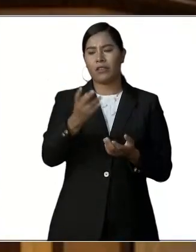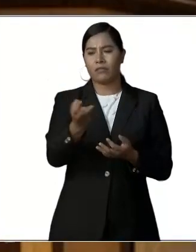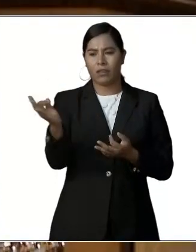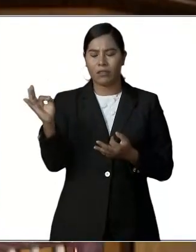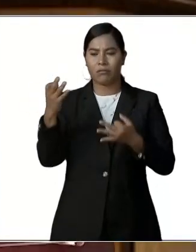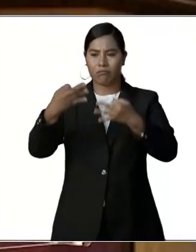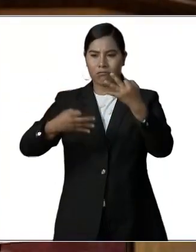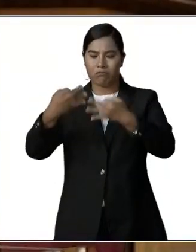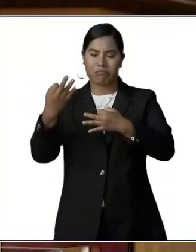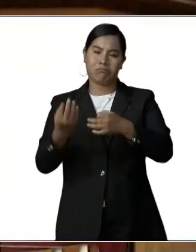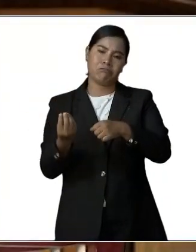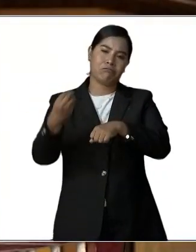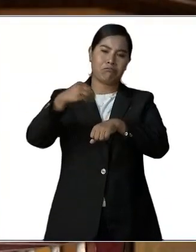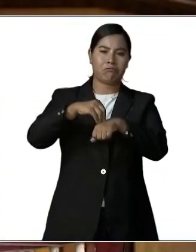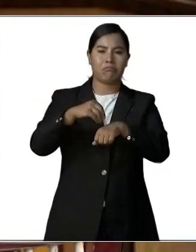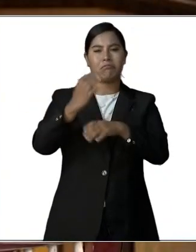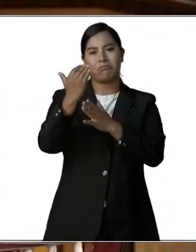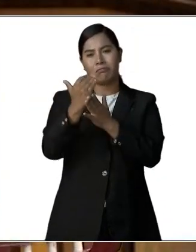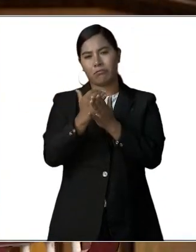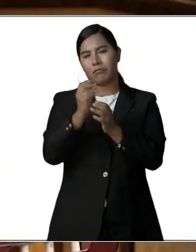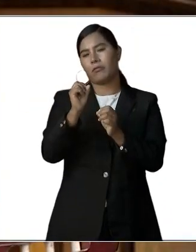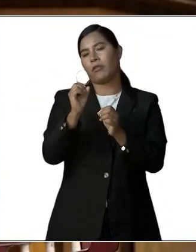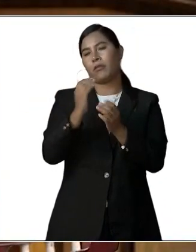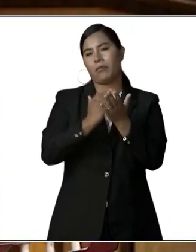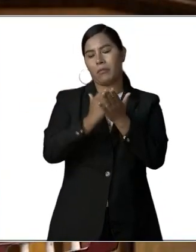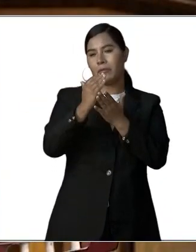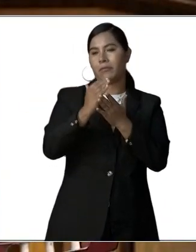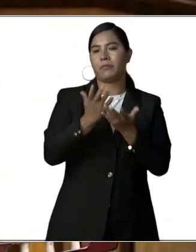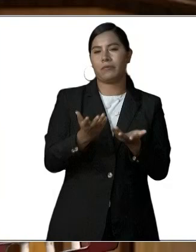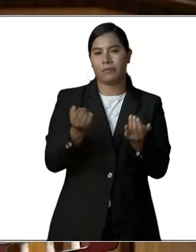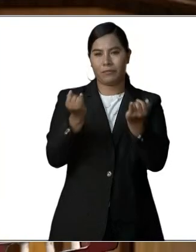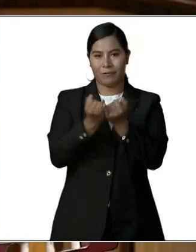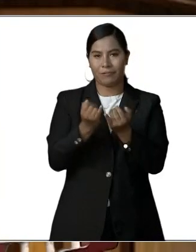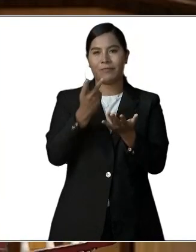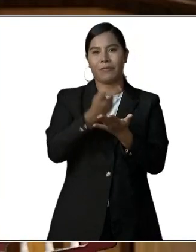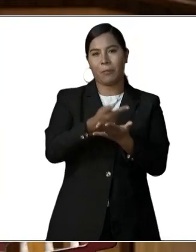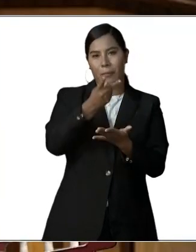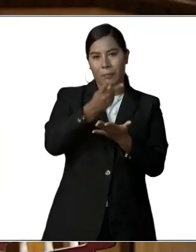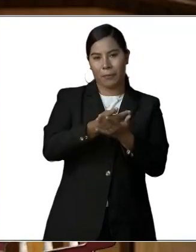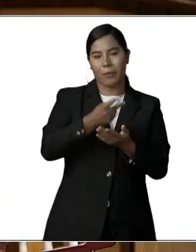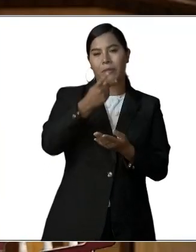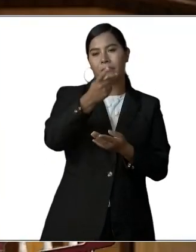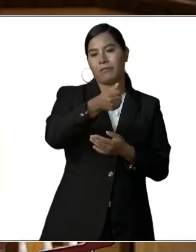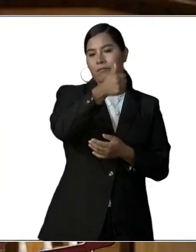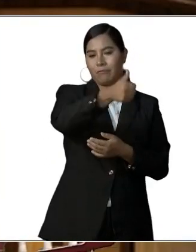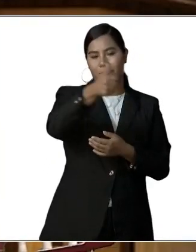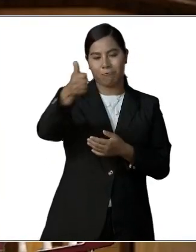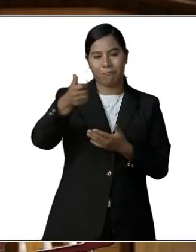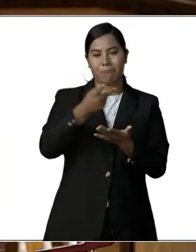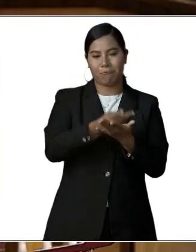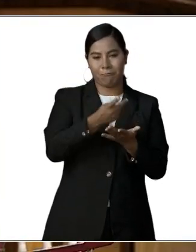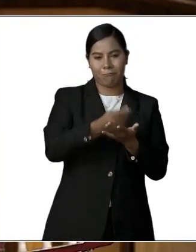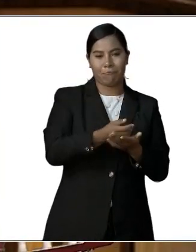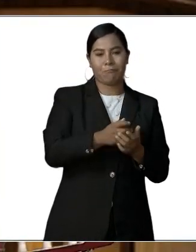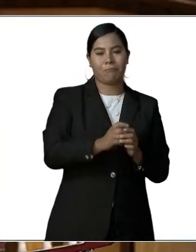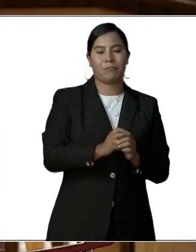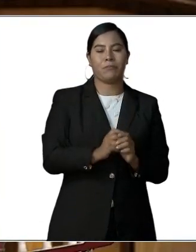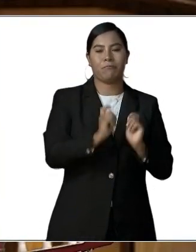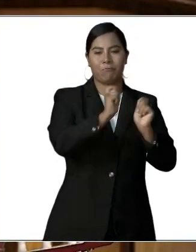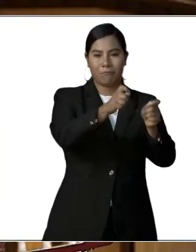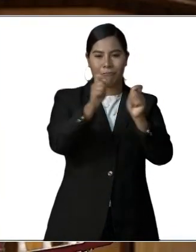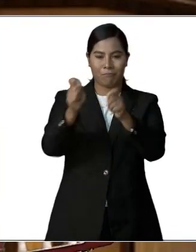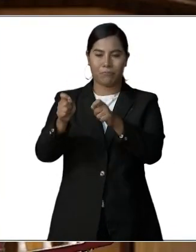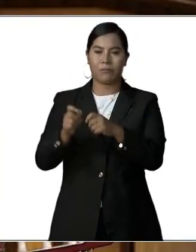Una ponderación menor, claro. Pues sí, ahí. Y entonces, va a haber premios para los primeros lugares en cada una de las categorías y